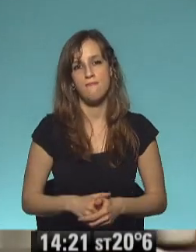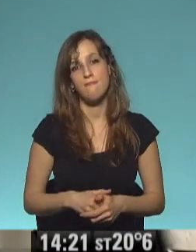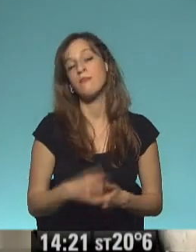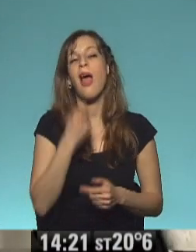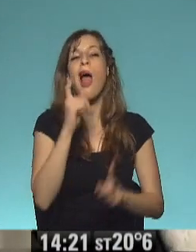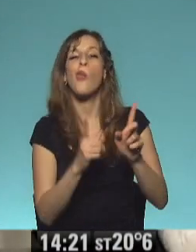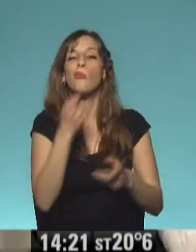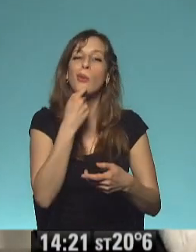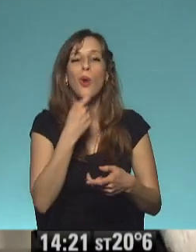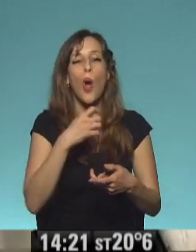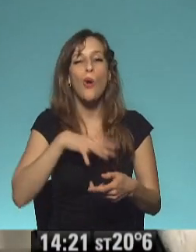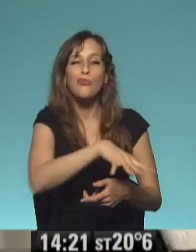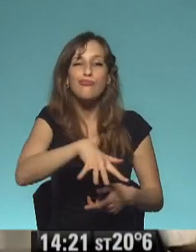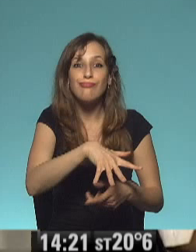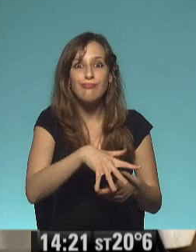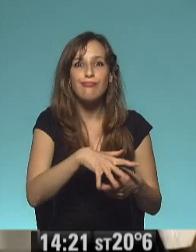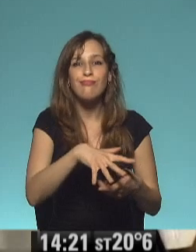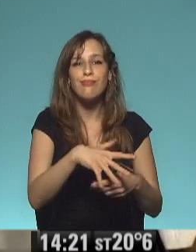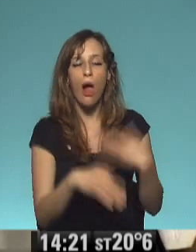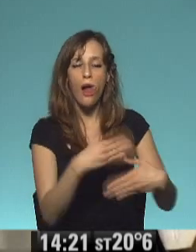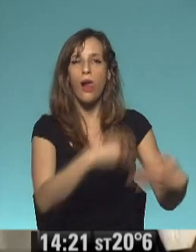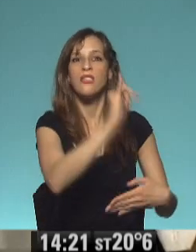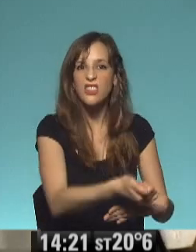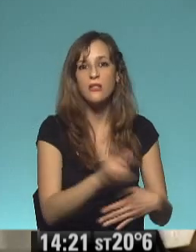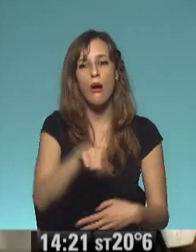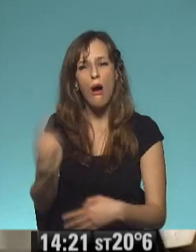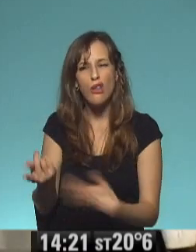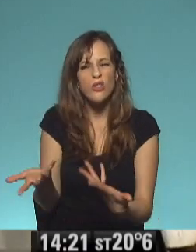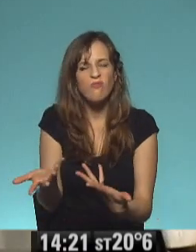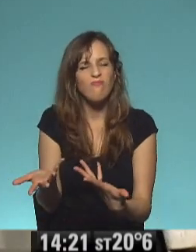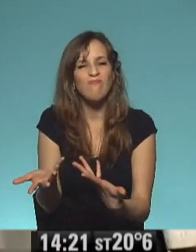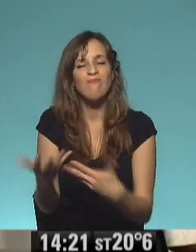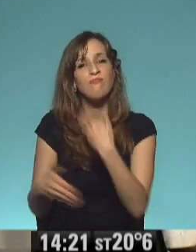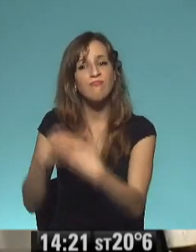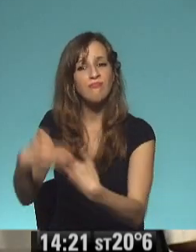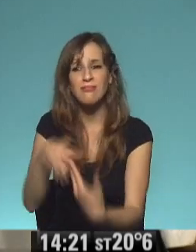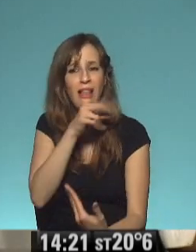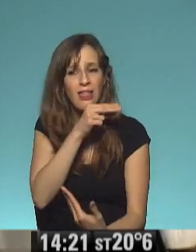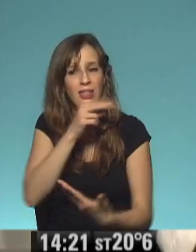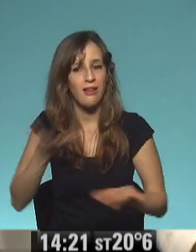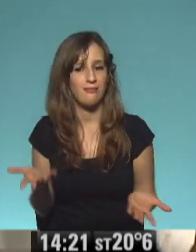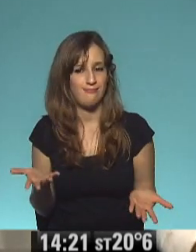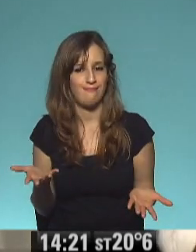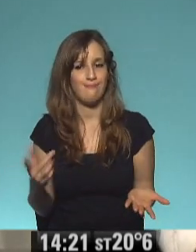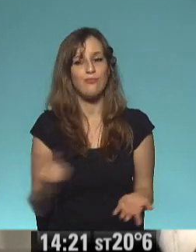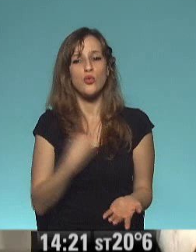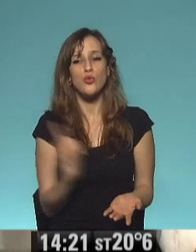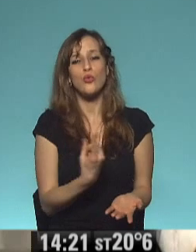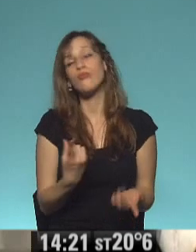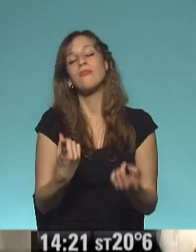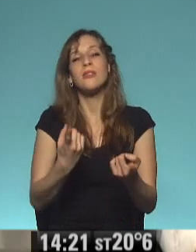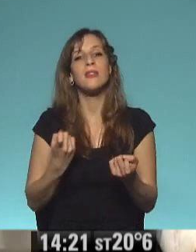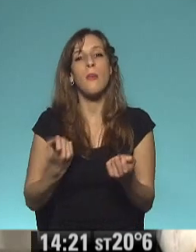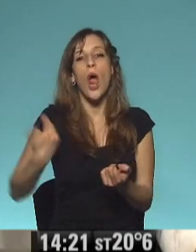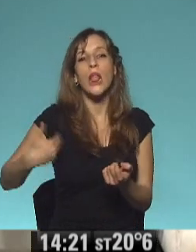país y hace muy desafortunado al resto. Y en verdad lo que nosotros necesitamos es una Argentina que funcione de un modo